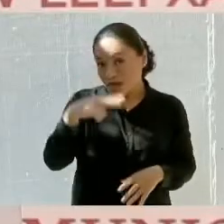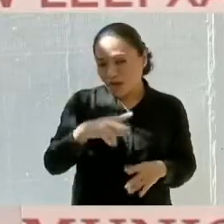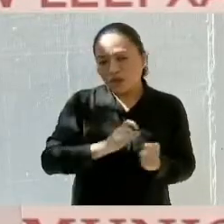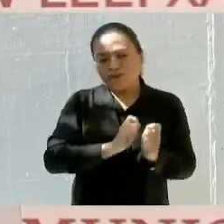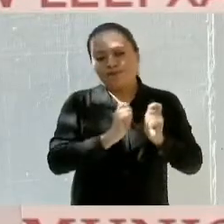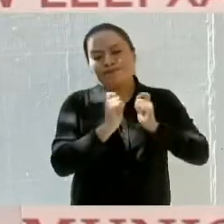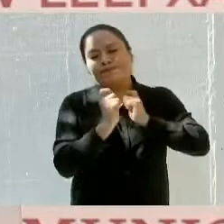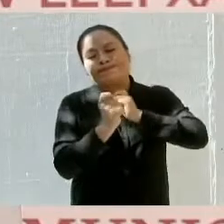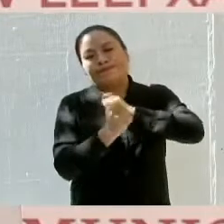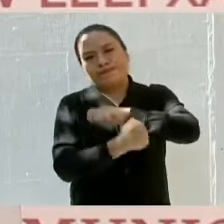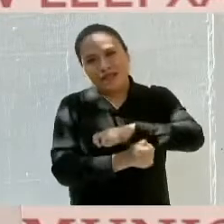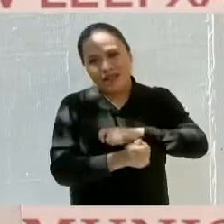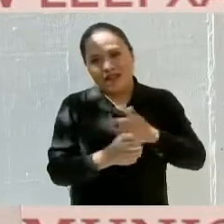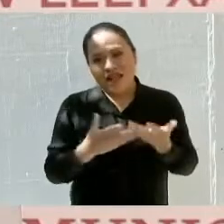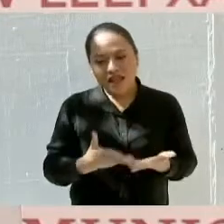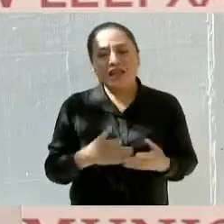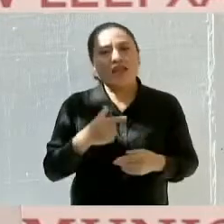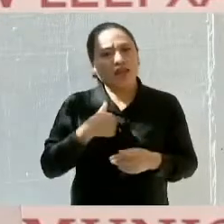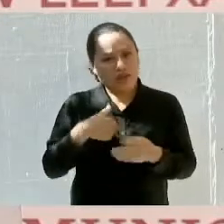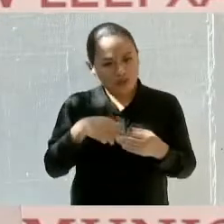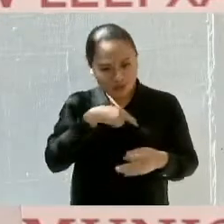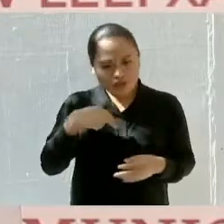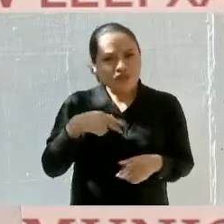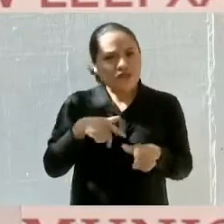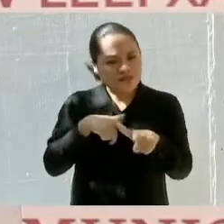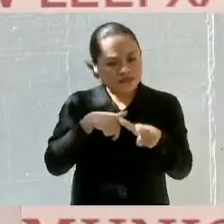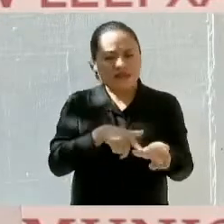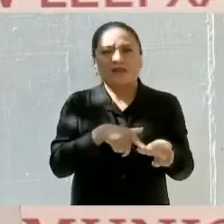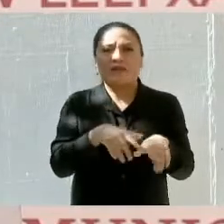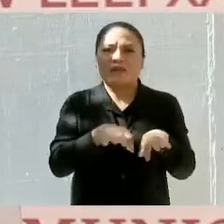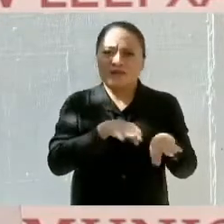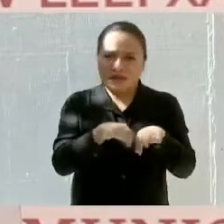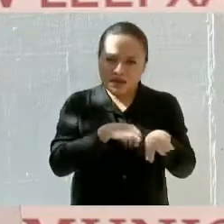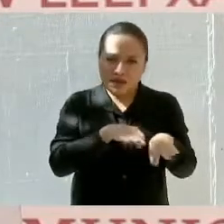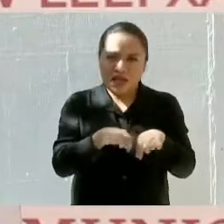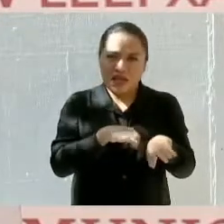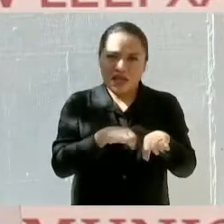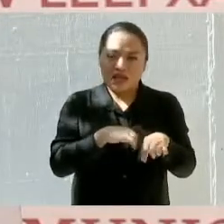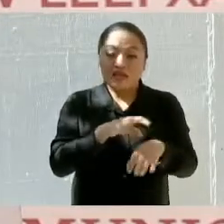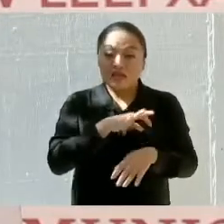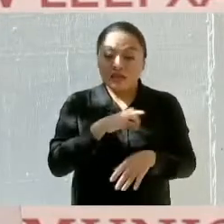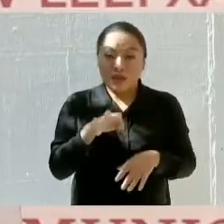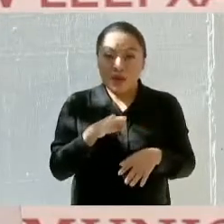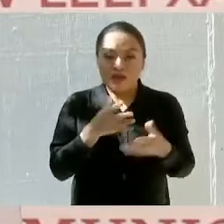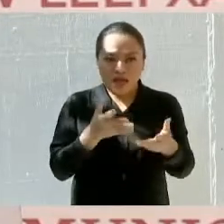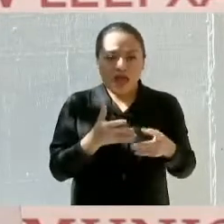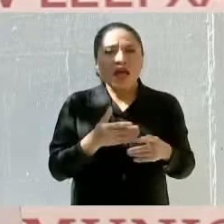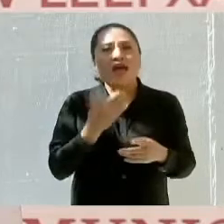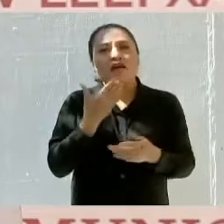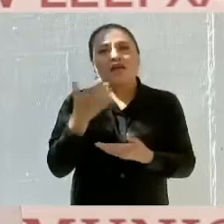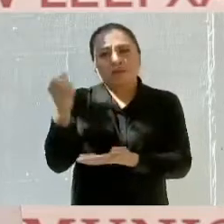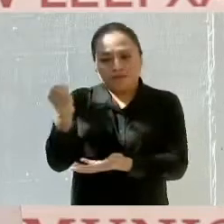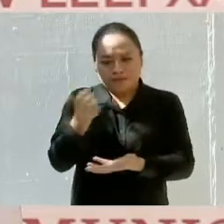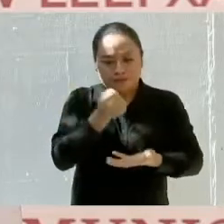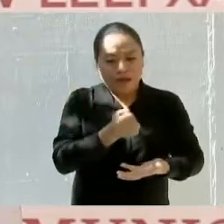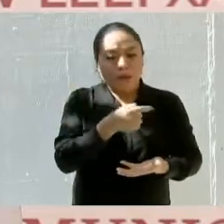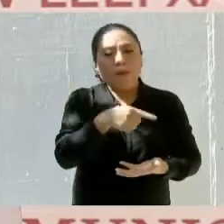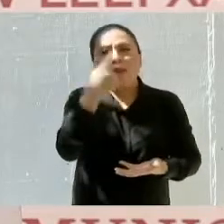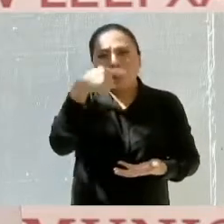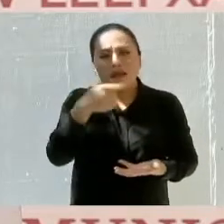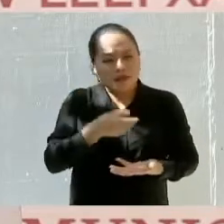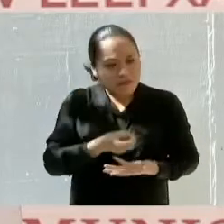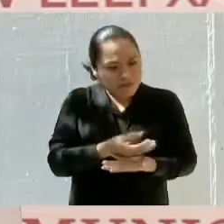seguro que lo vamos a respaldar para que se siga trabajando y se pueda llegar ese recurso a los que verdaderamente